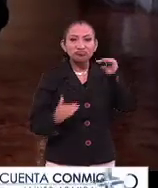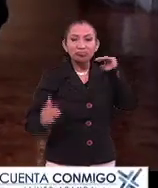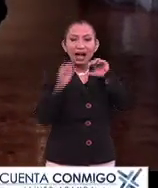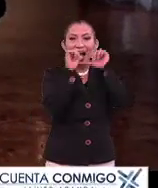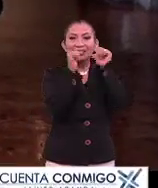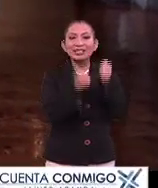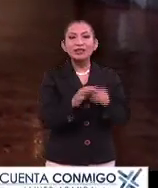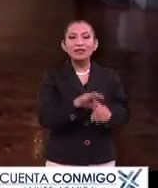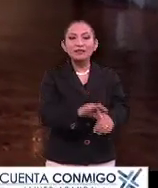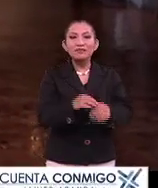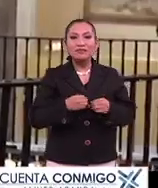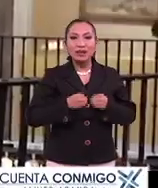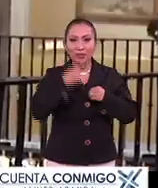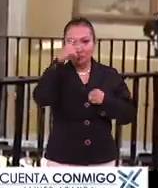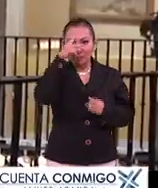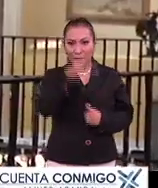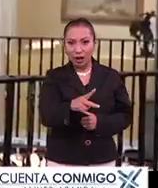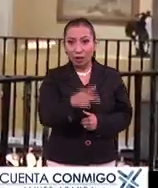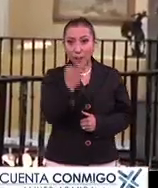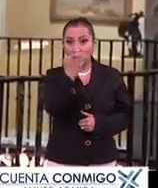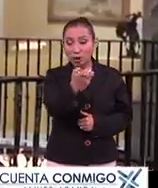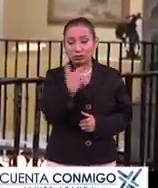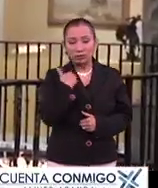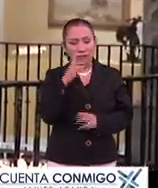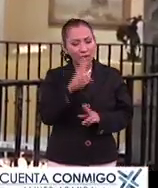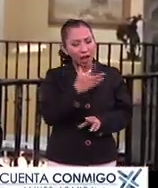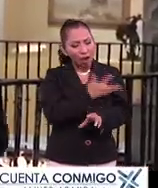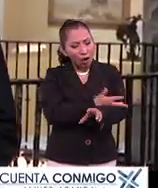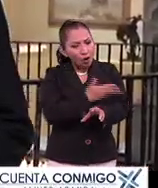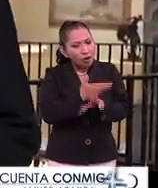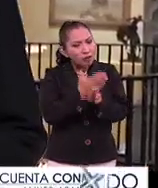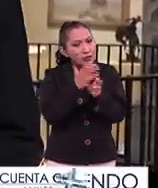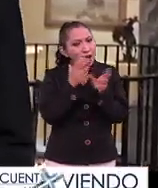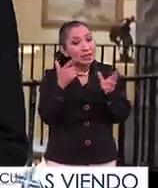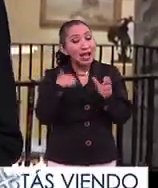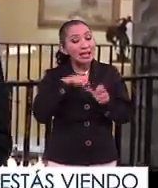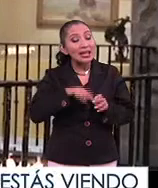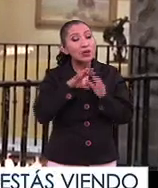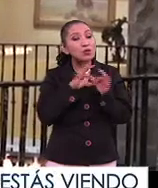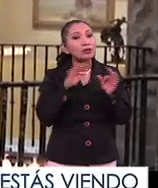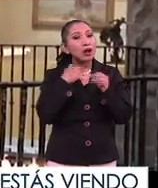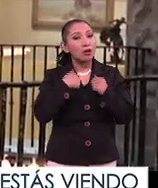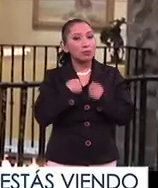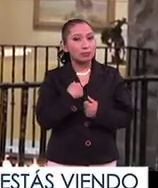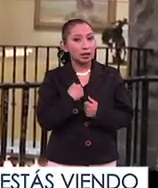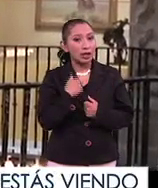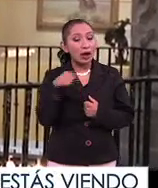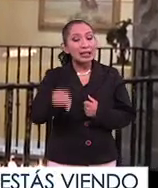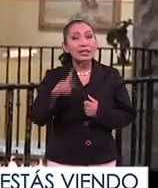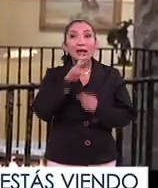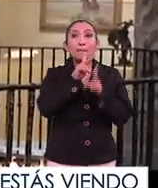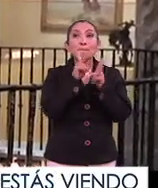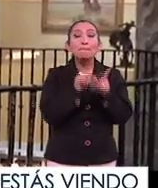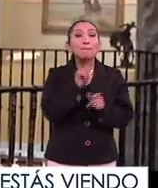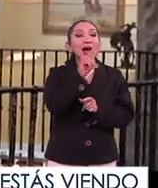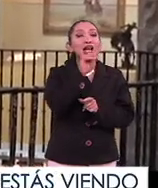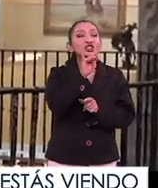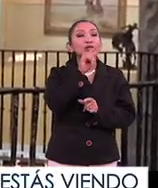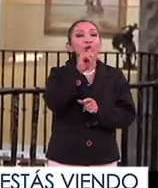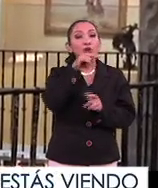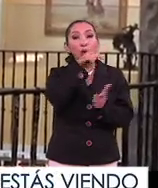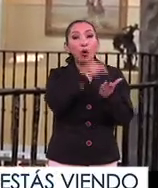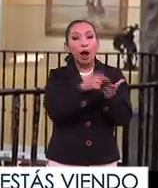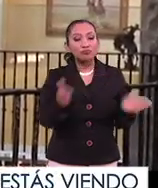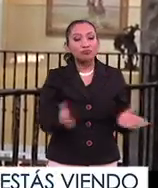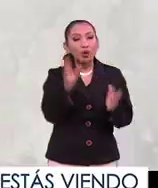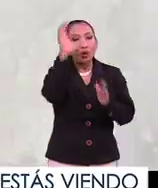grande artista vivo en México. Por ello es un privilegio que en Cuenta Conmigo estemos aquí en el Palacio de Iturbide, sede